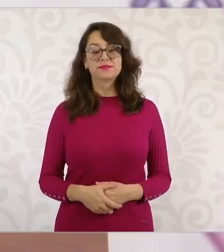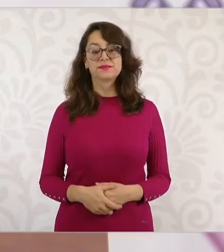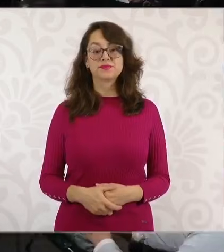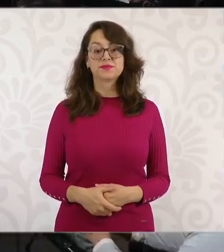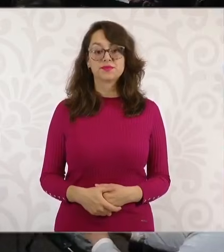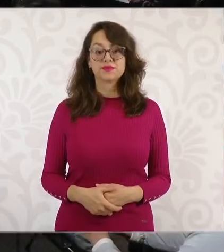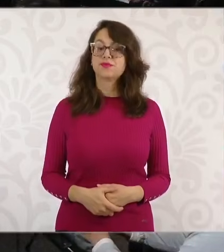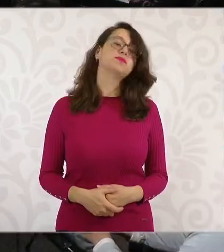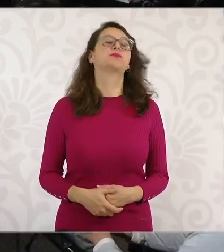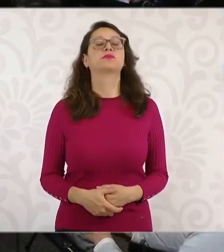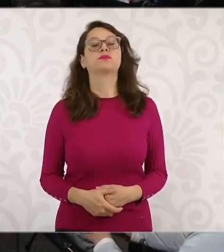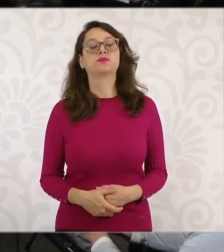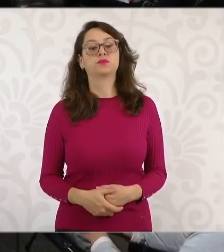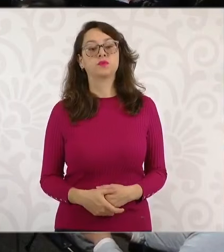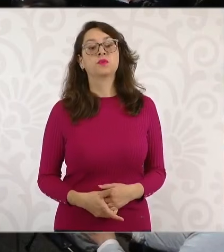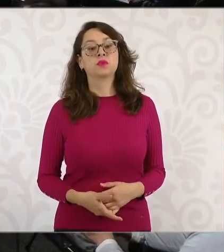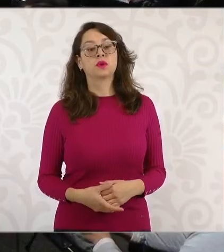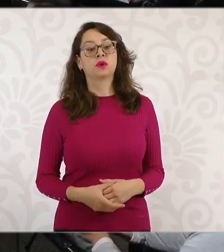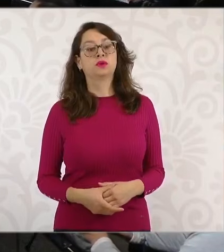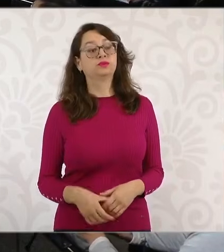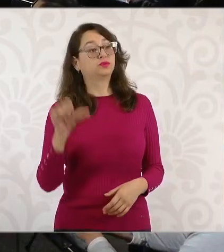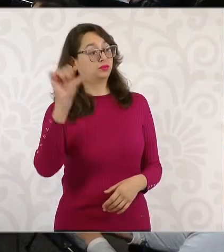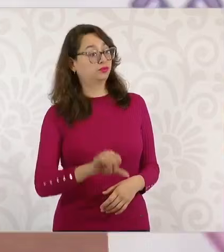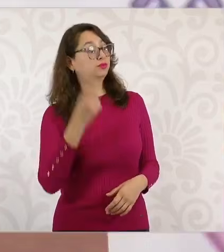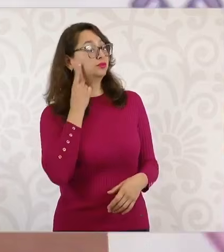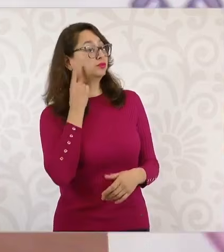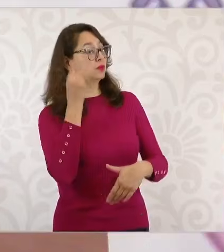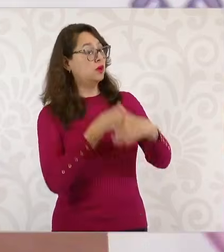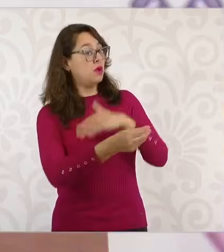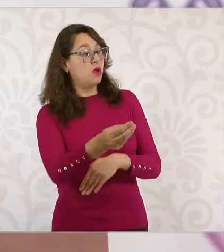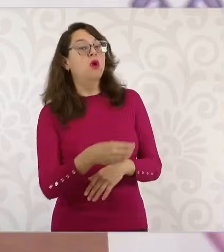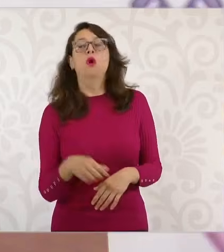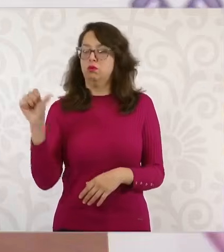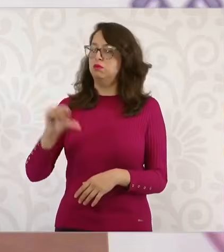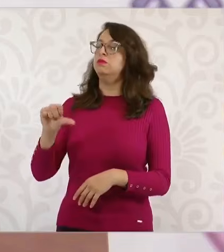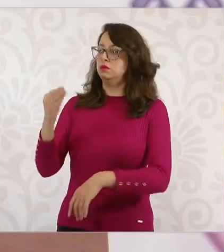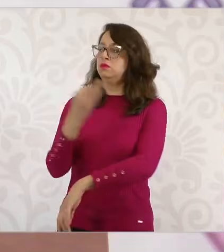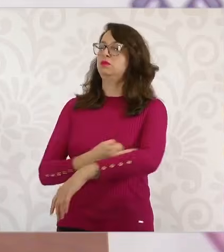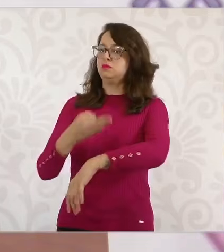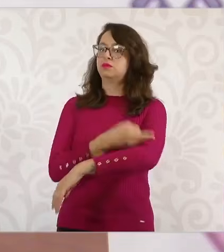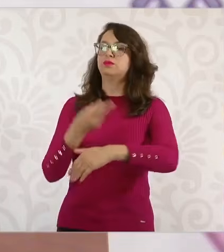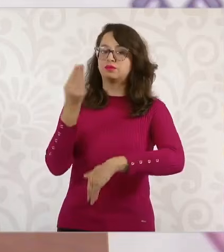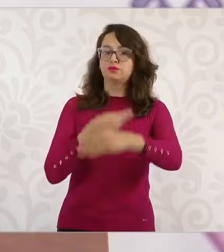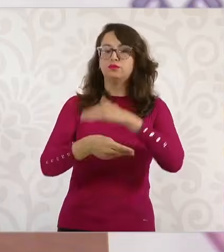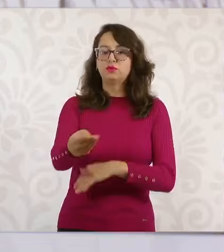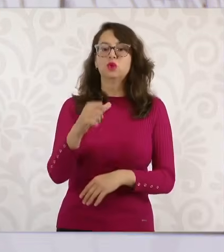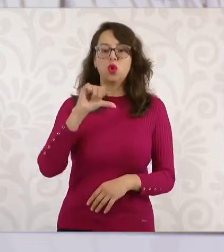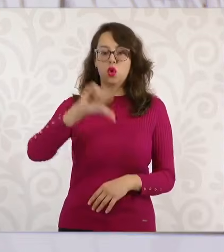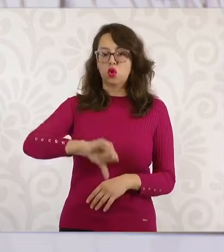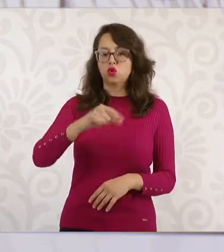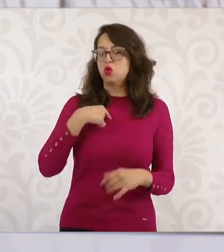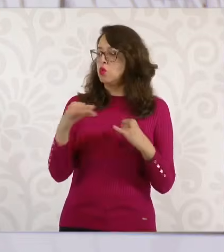Ya se estará enviando hoy a la Cámara de Diputados y darán… Hoy se envía, hoy en la tarde se envía. Voy a darle la última revisada más